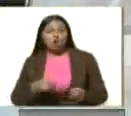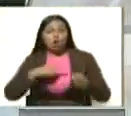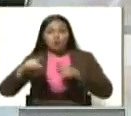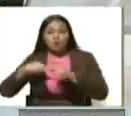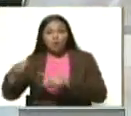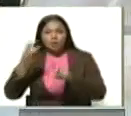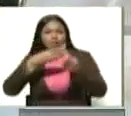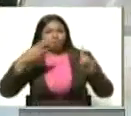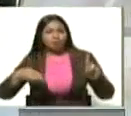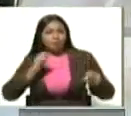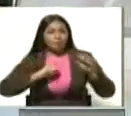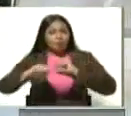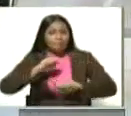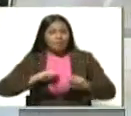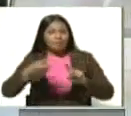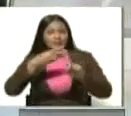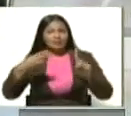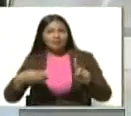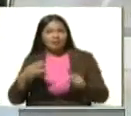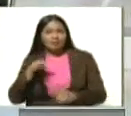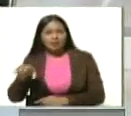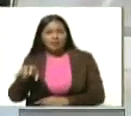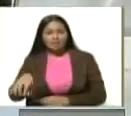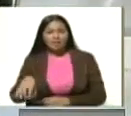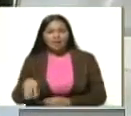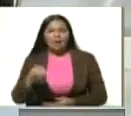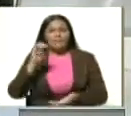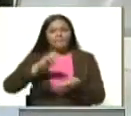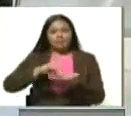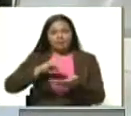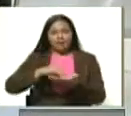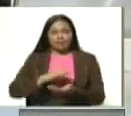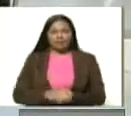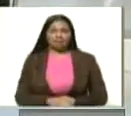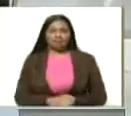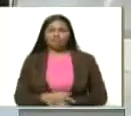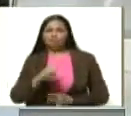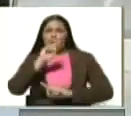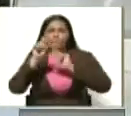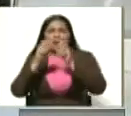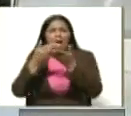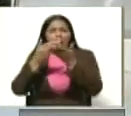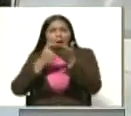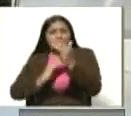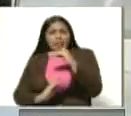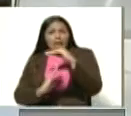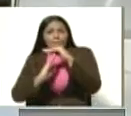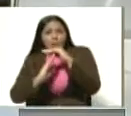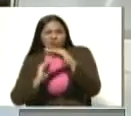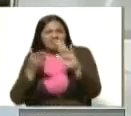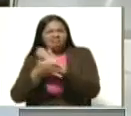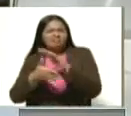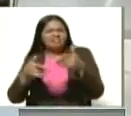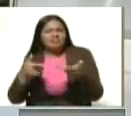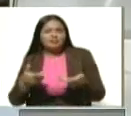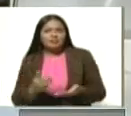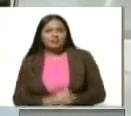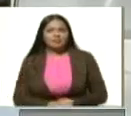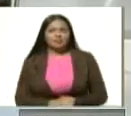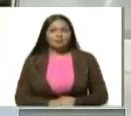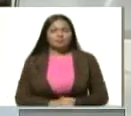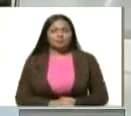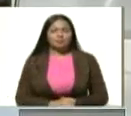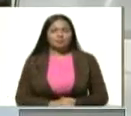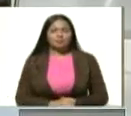forma parte del movimiento de la sexodiversidad desde el estado Miranda. Habíamos dejado una pregunta al aire que venía asociada con que para